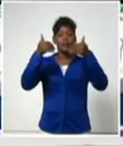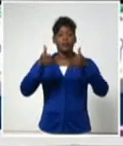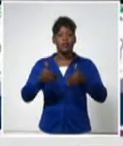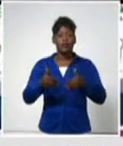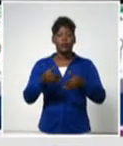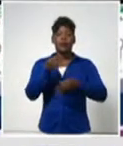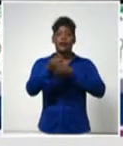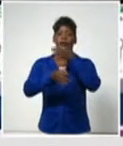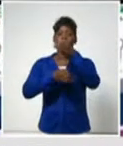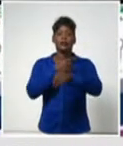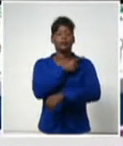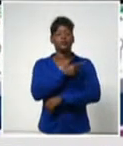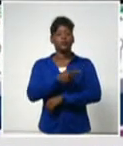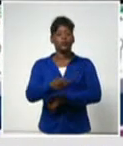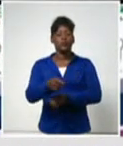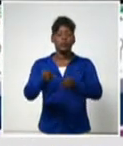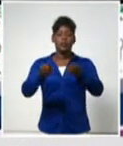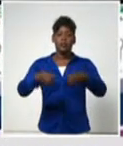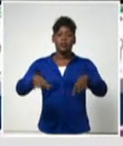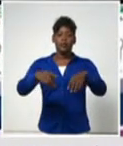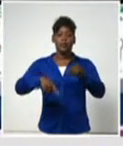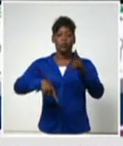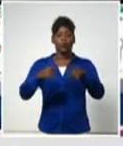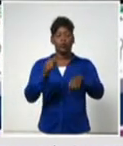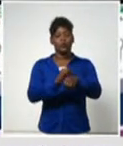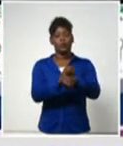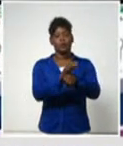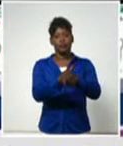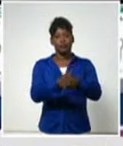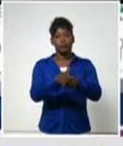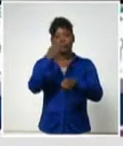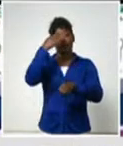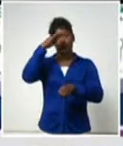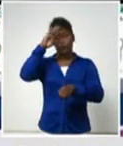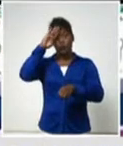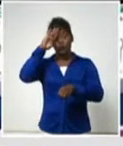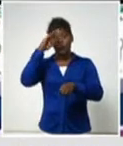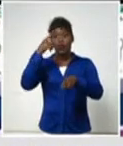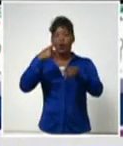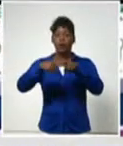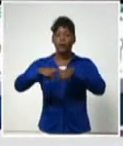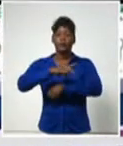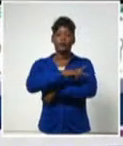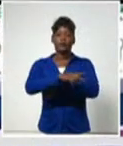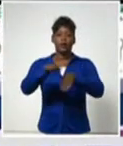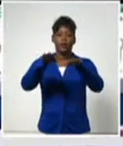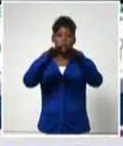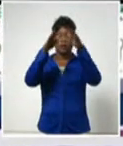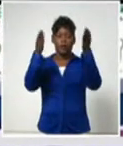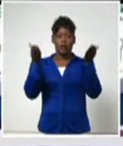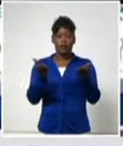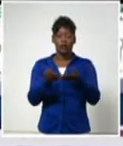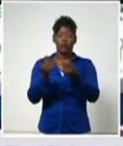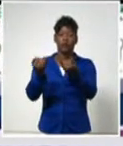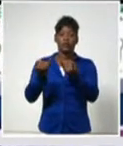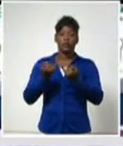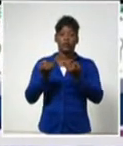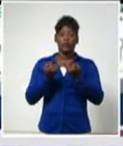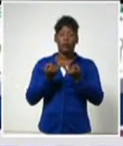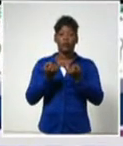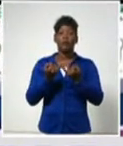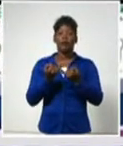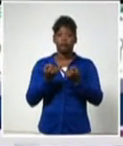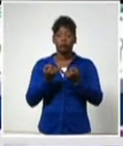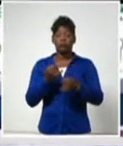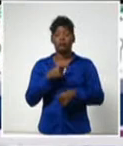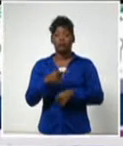el comportamiento de la COVID-19 en Cuba y el resto del mundo. Este parte habitual que nos llega con información